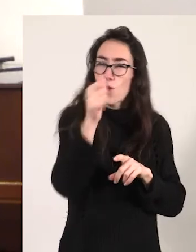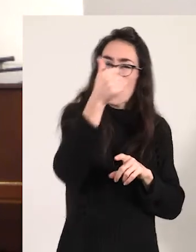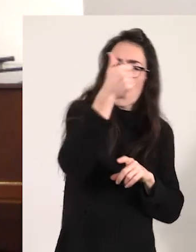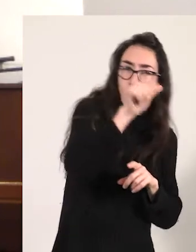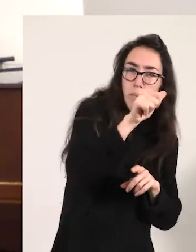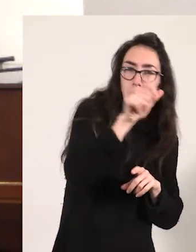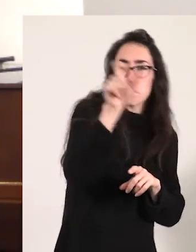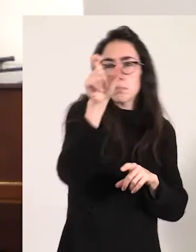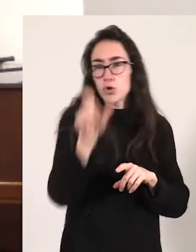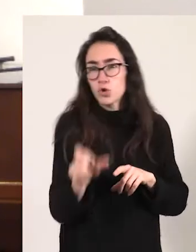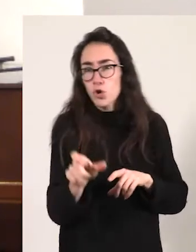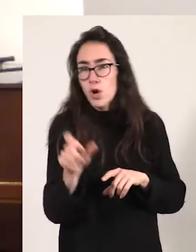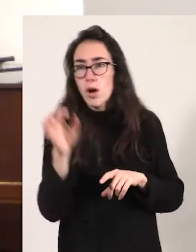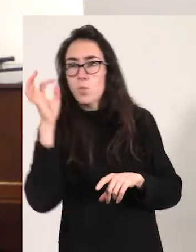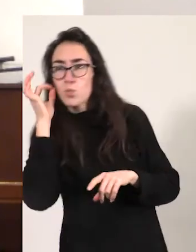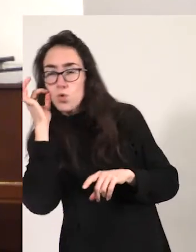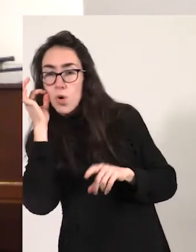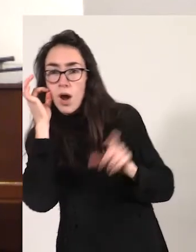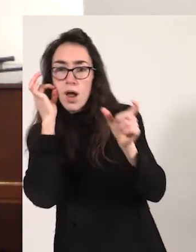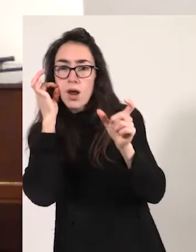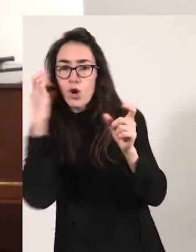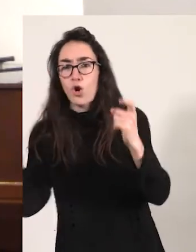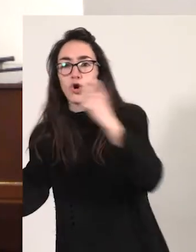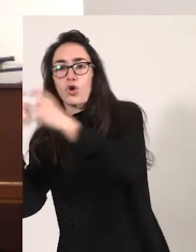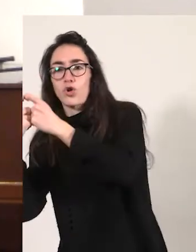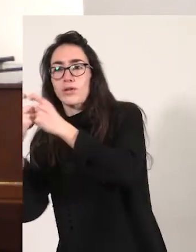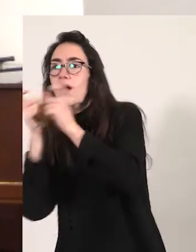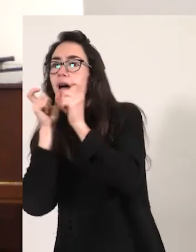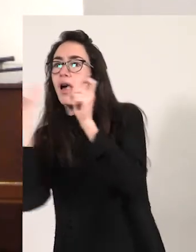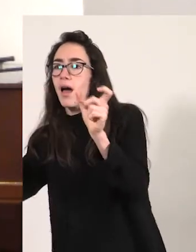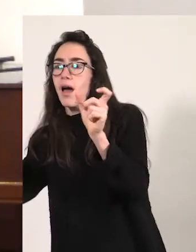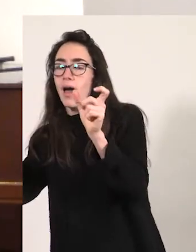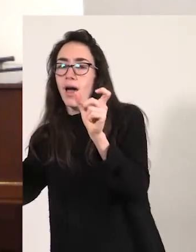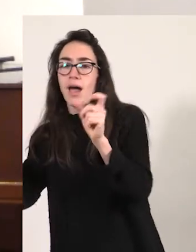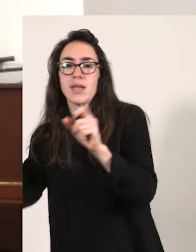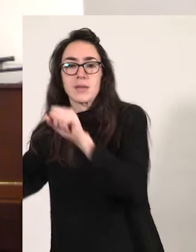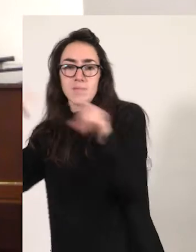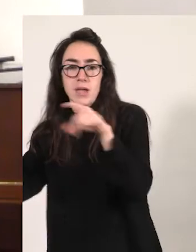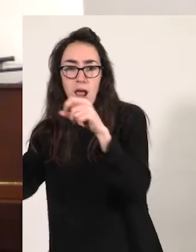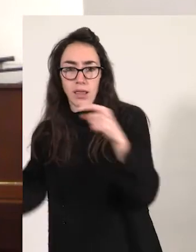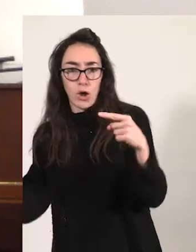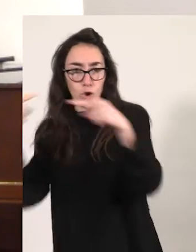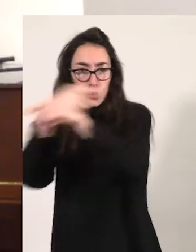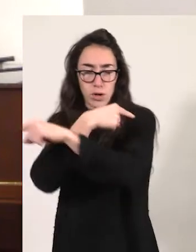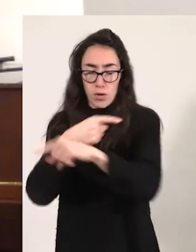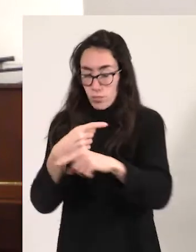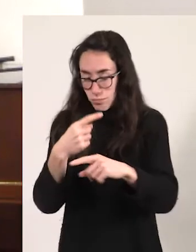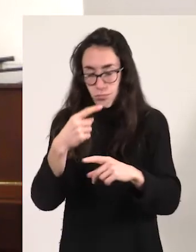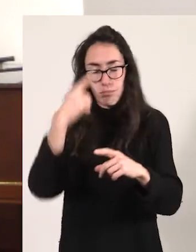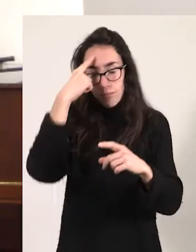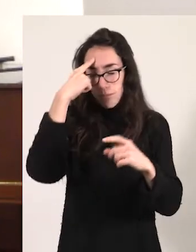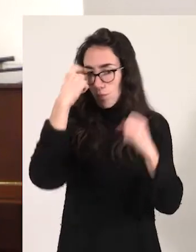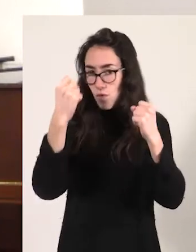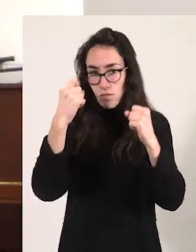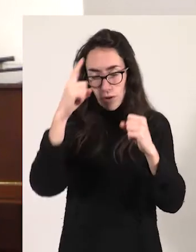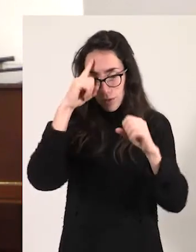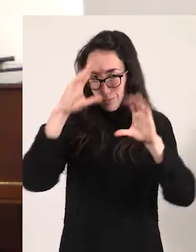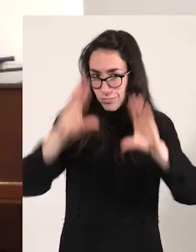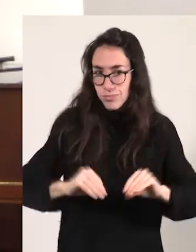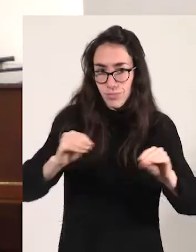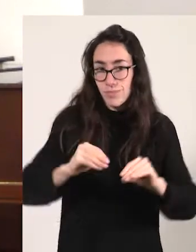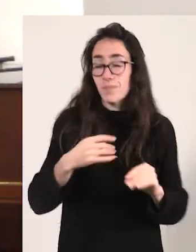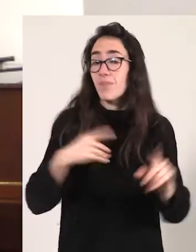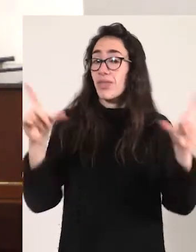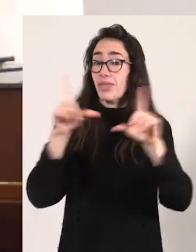veces hombre, persona, mujer, es casi un antónimo de migrante, ¿no? O sea, que es como muy, muy fuerte.